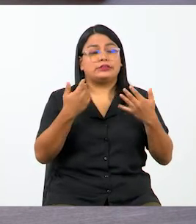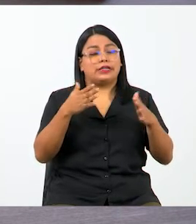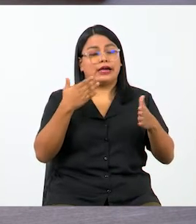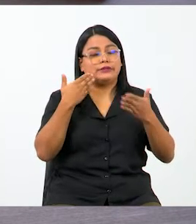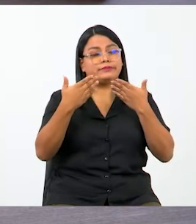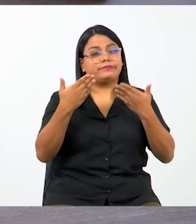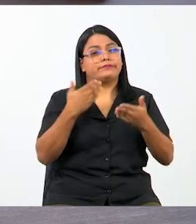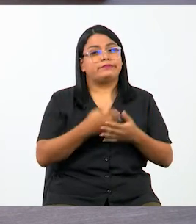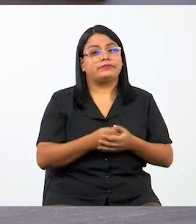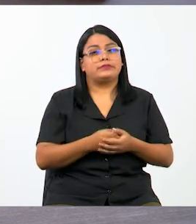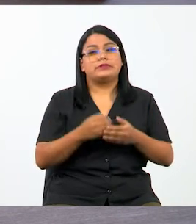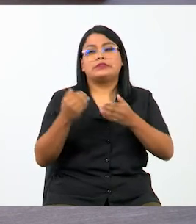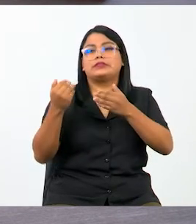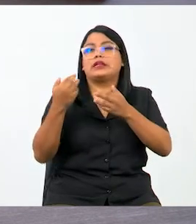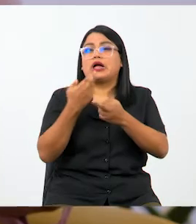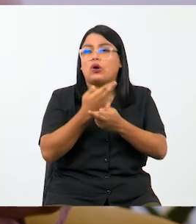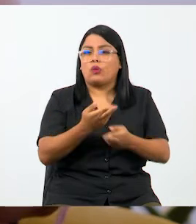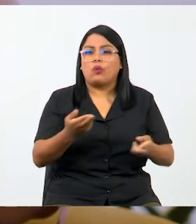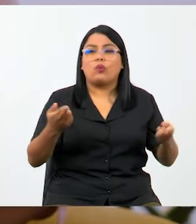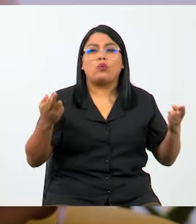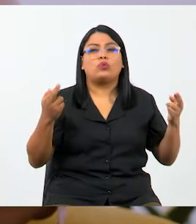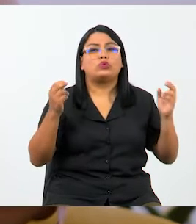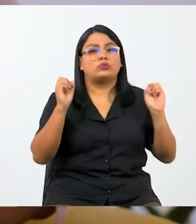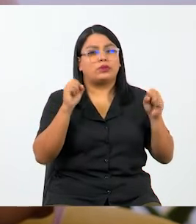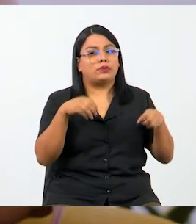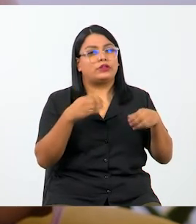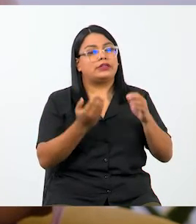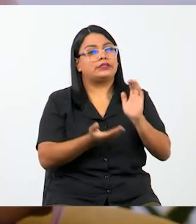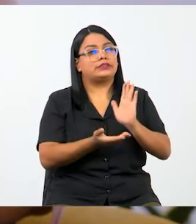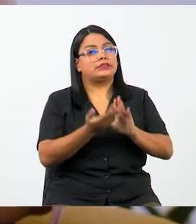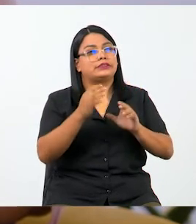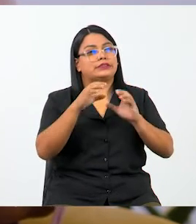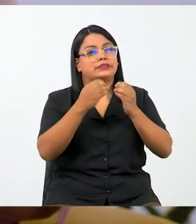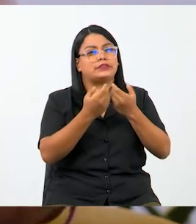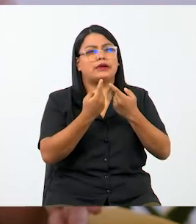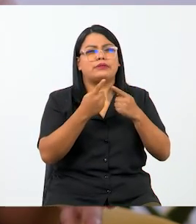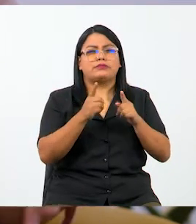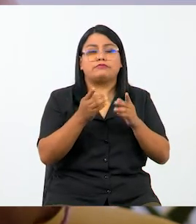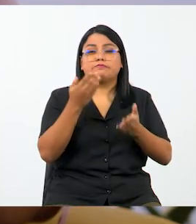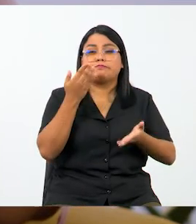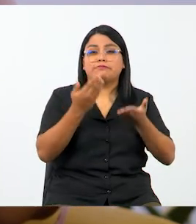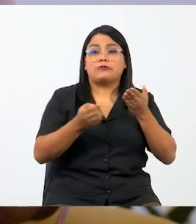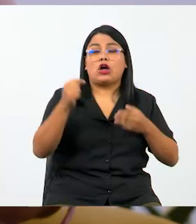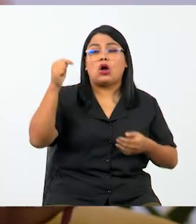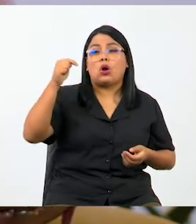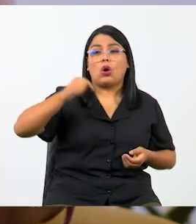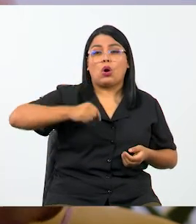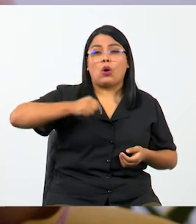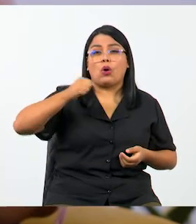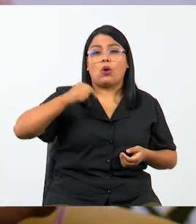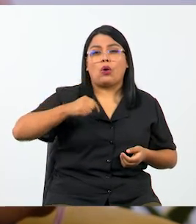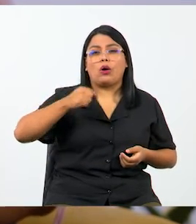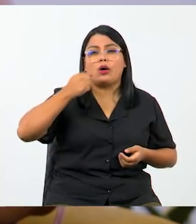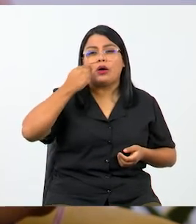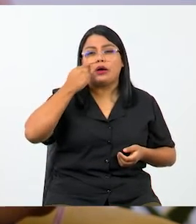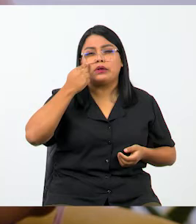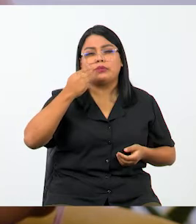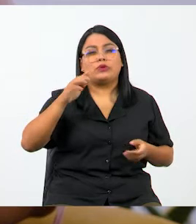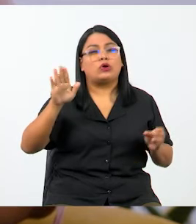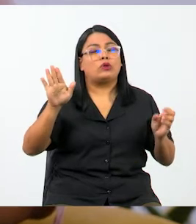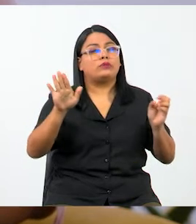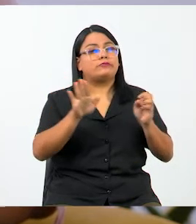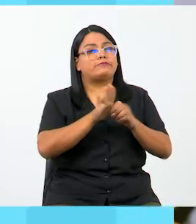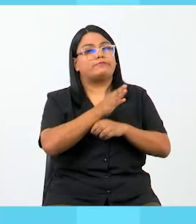recursos para el desarrollo de la clase. Pero ¿qué te parece si ahora hacemos un recorrido por todos estos elementos que hemos